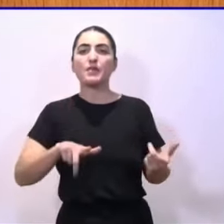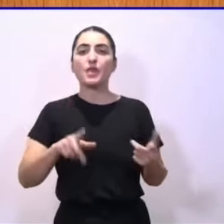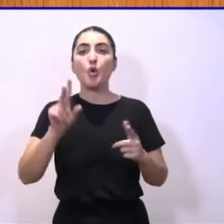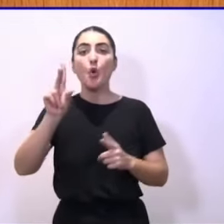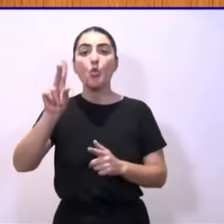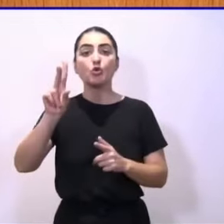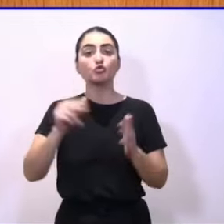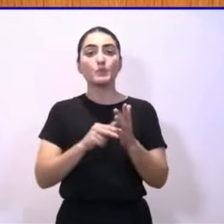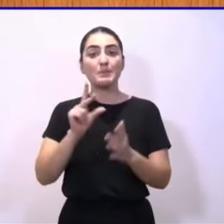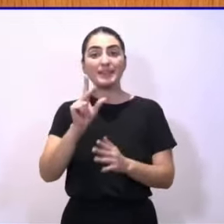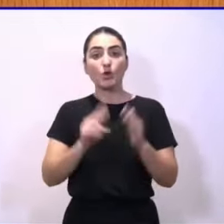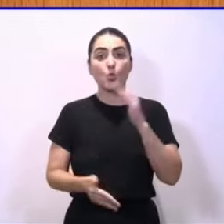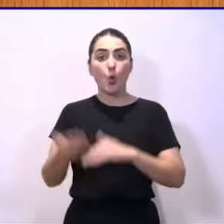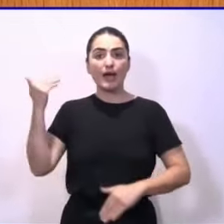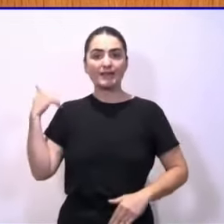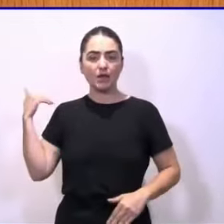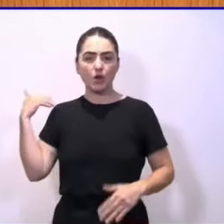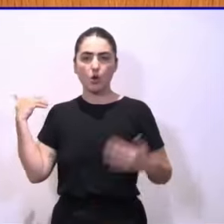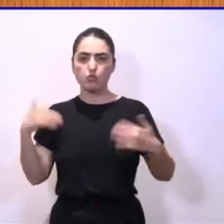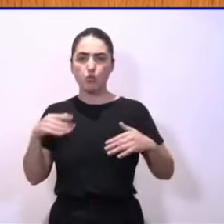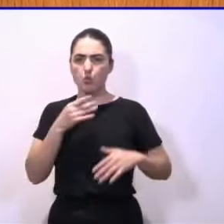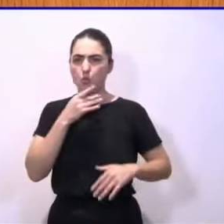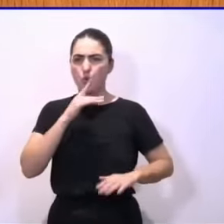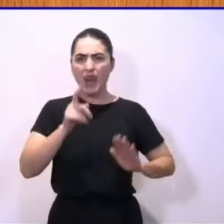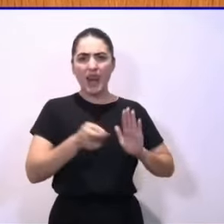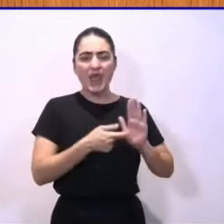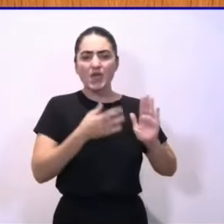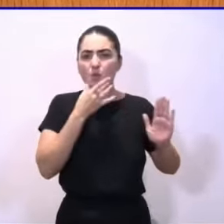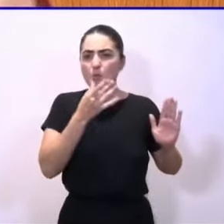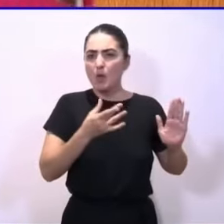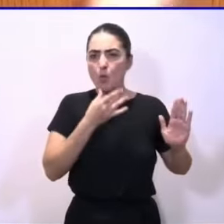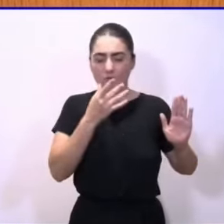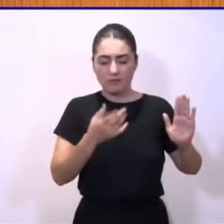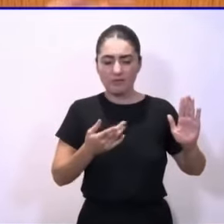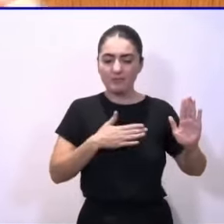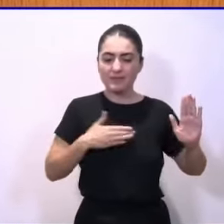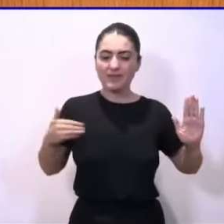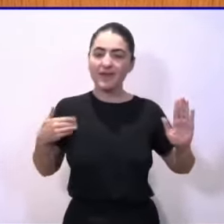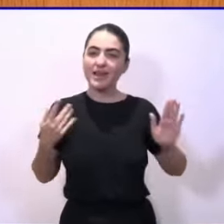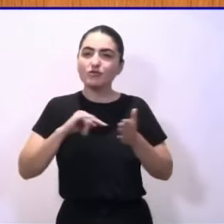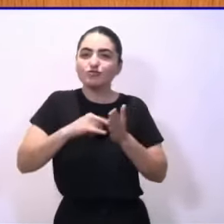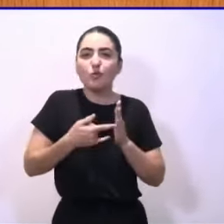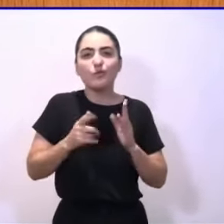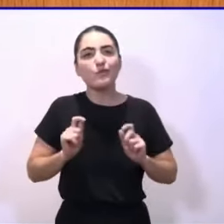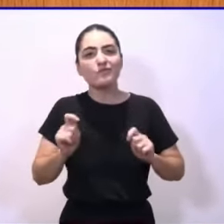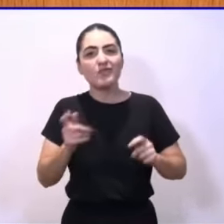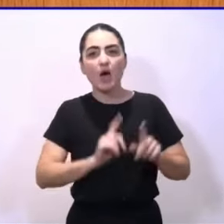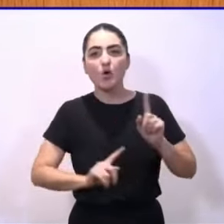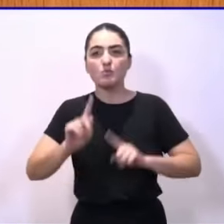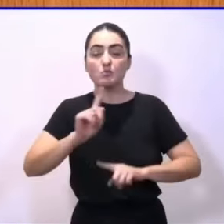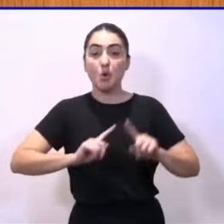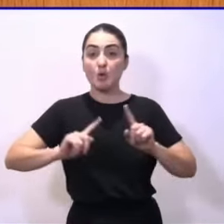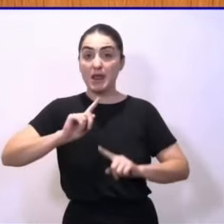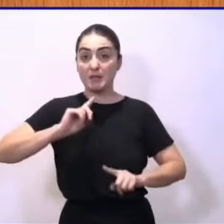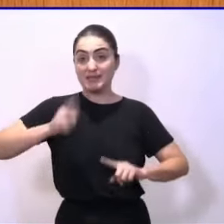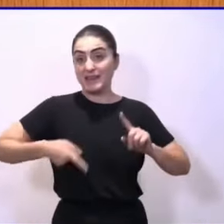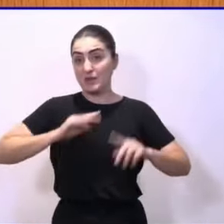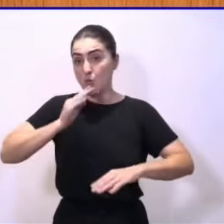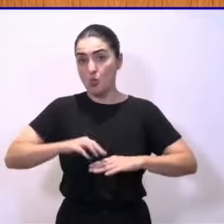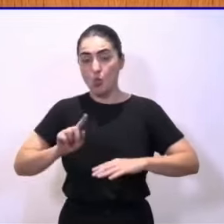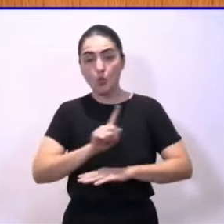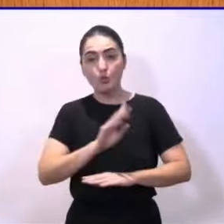que dio lugar a una vergonzante ley que pretendía subsanar los problemas del incumplimiento de esa directiva, que era la